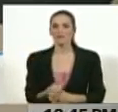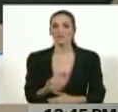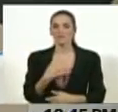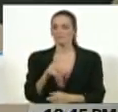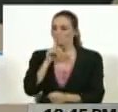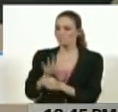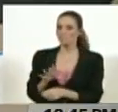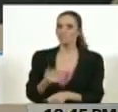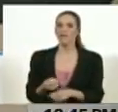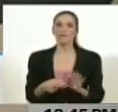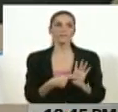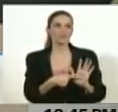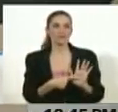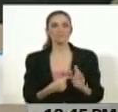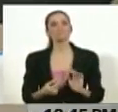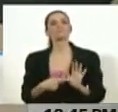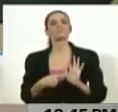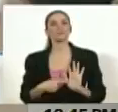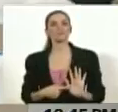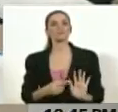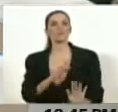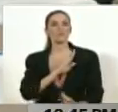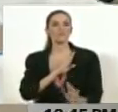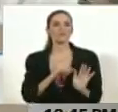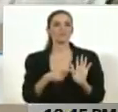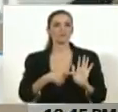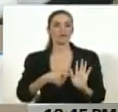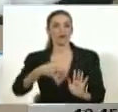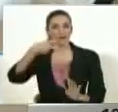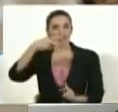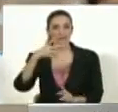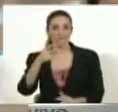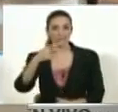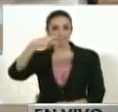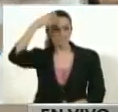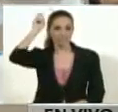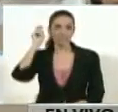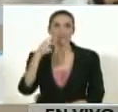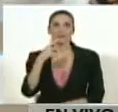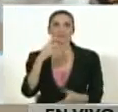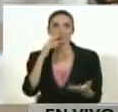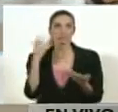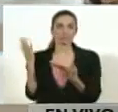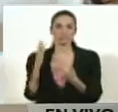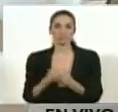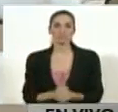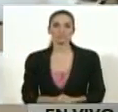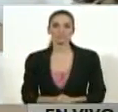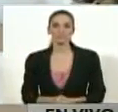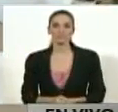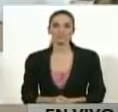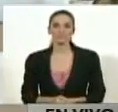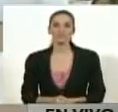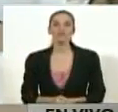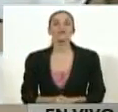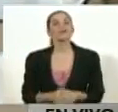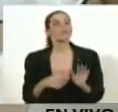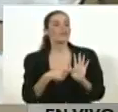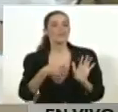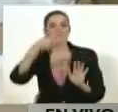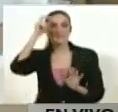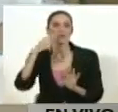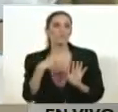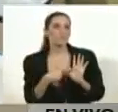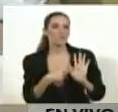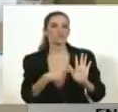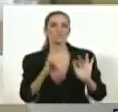representantes y nuestro representante Mira tomó esto ve nuestro representante reflejó